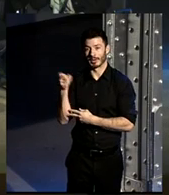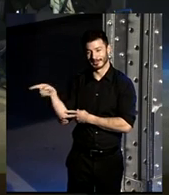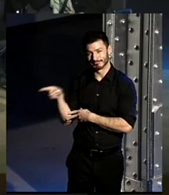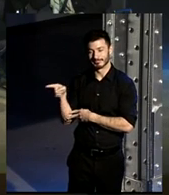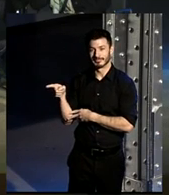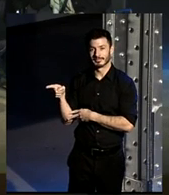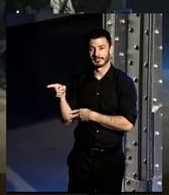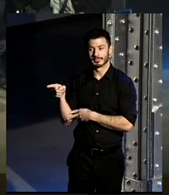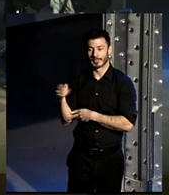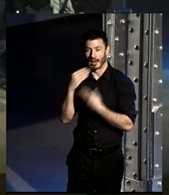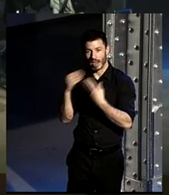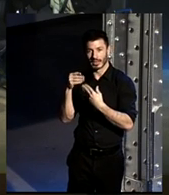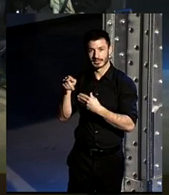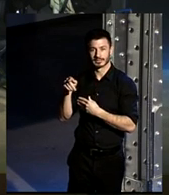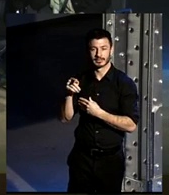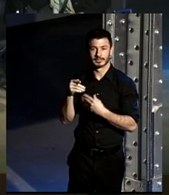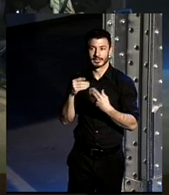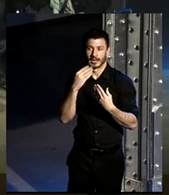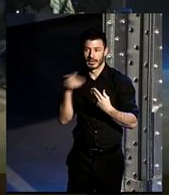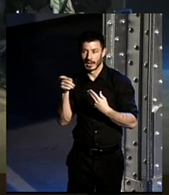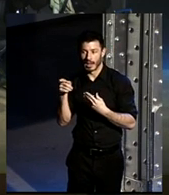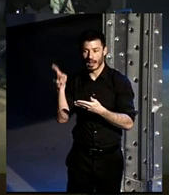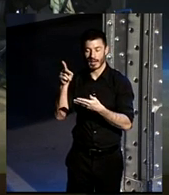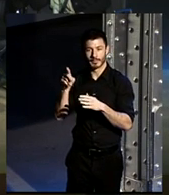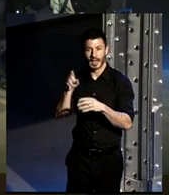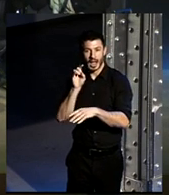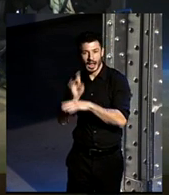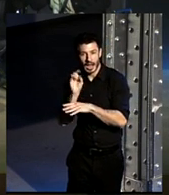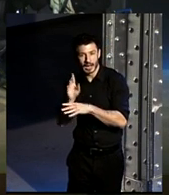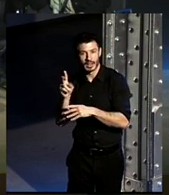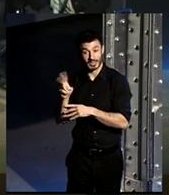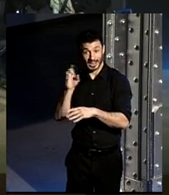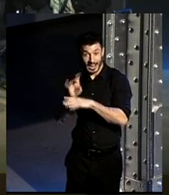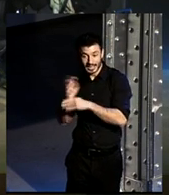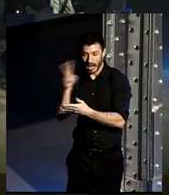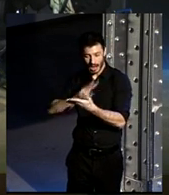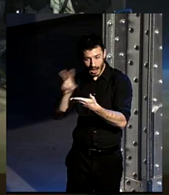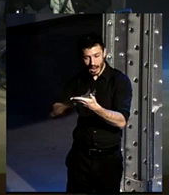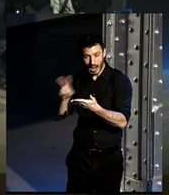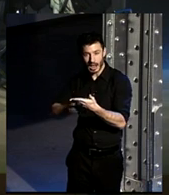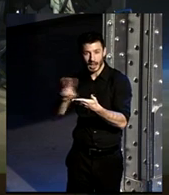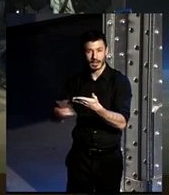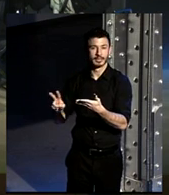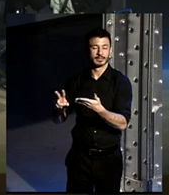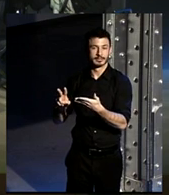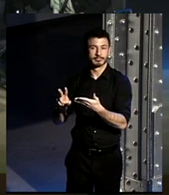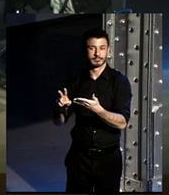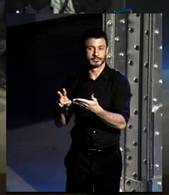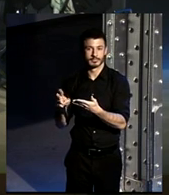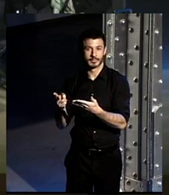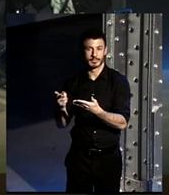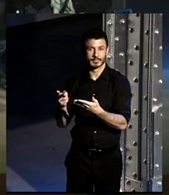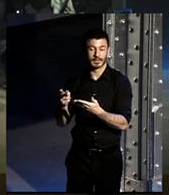gracias a la lectura de las cartas, porque Piero Góndolo es... Sí, Piero Góndolo